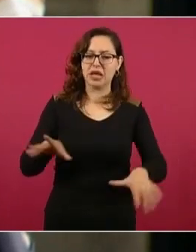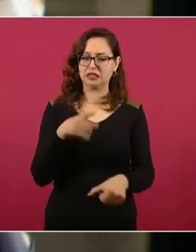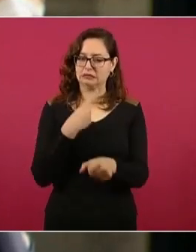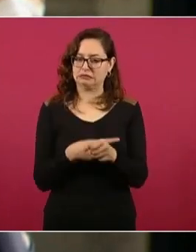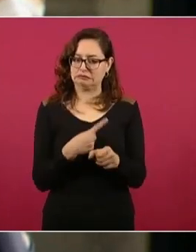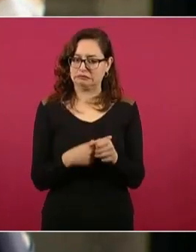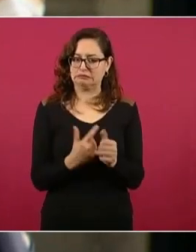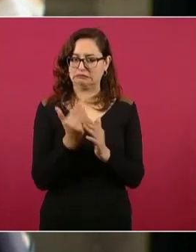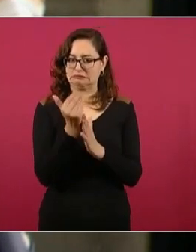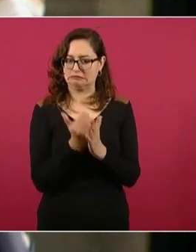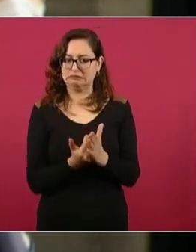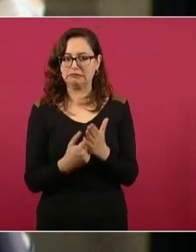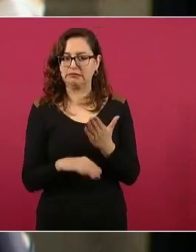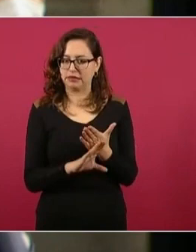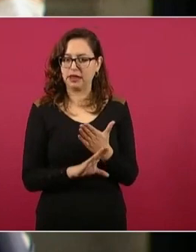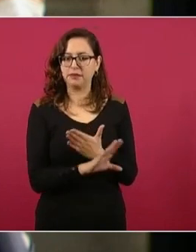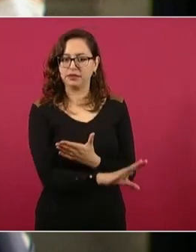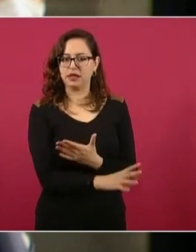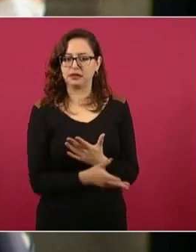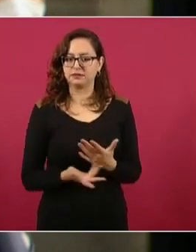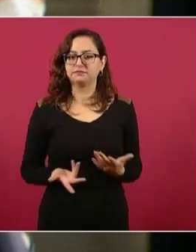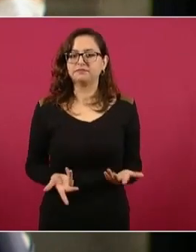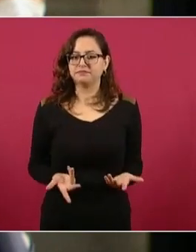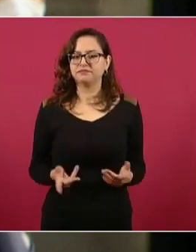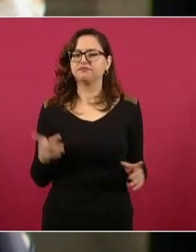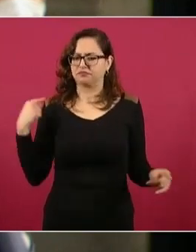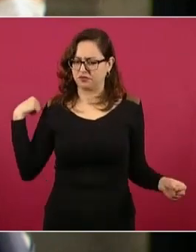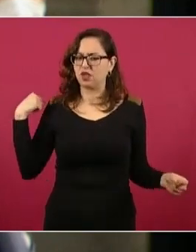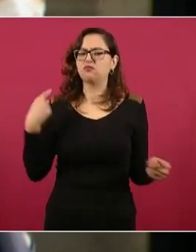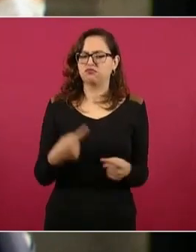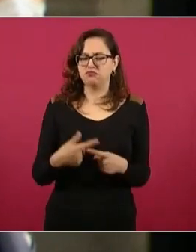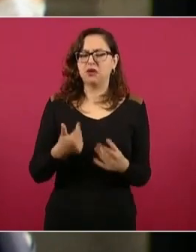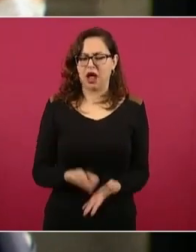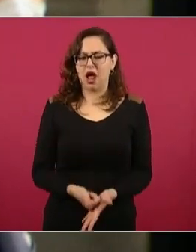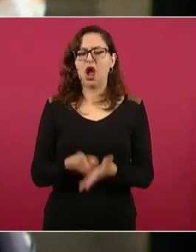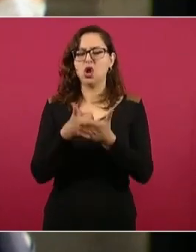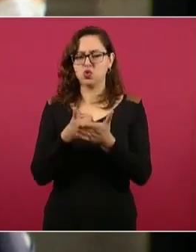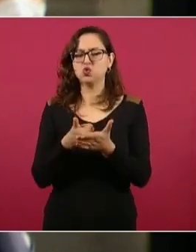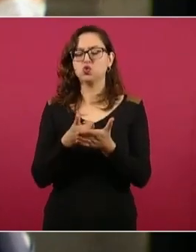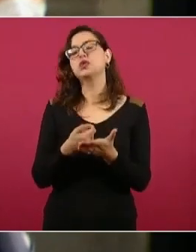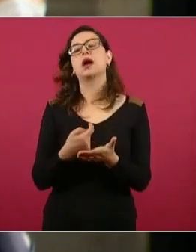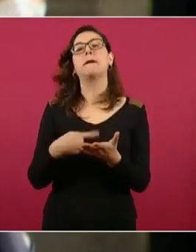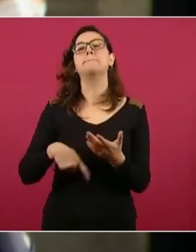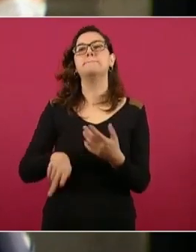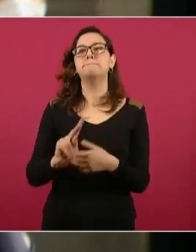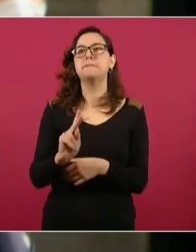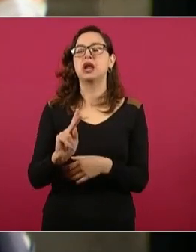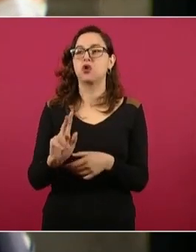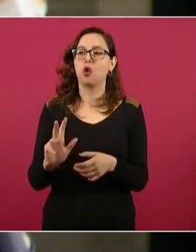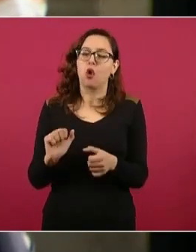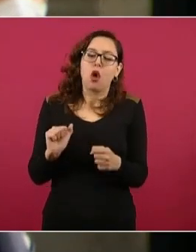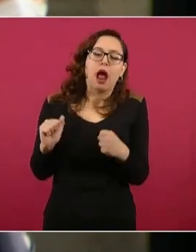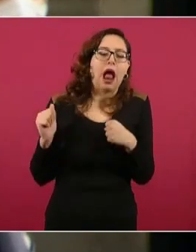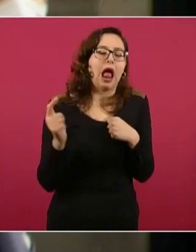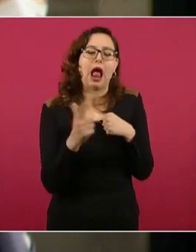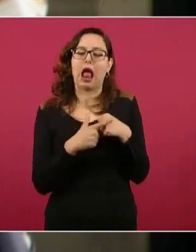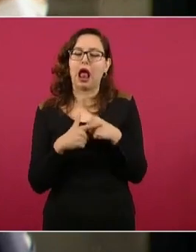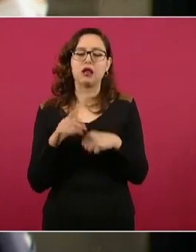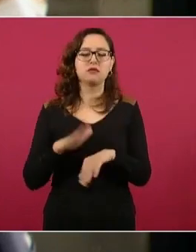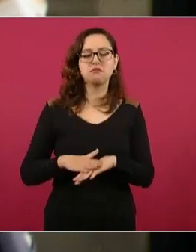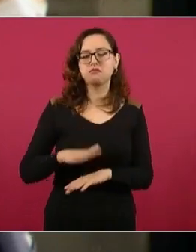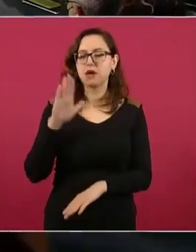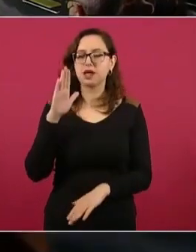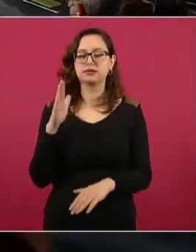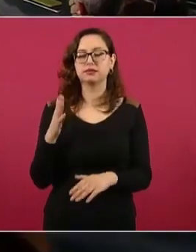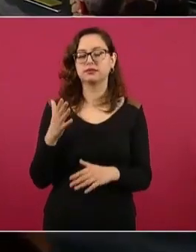más eficiente, sin pensar que lo que han hecho no ha servido, o que sume para beneficiar a las y